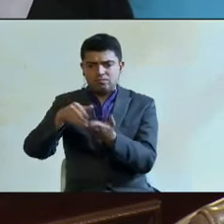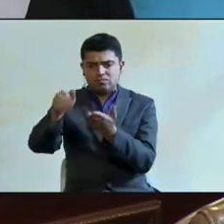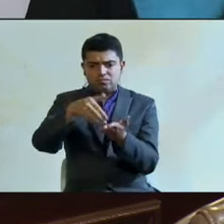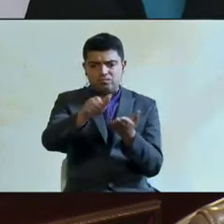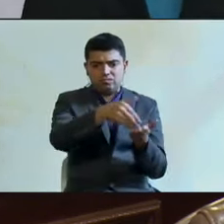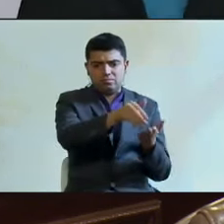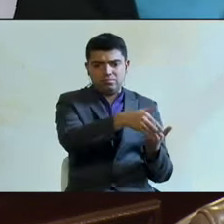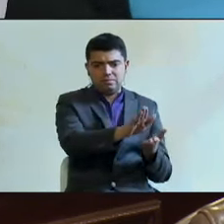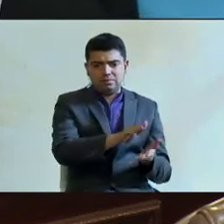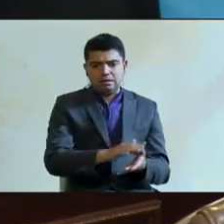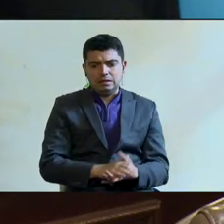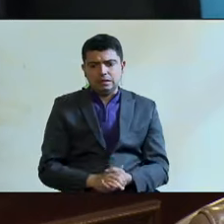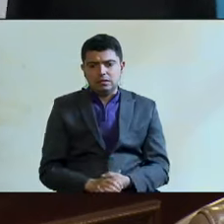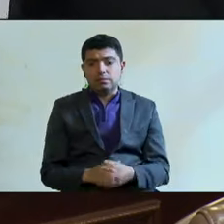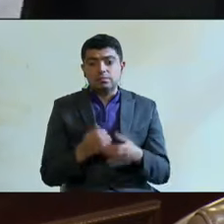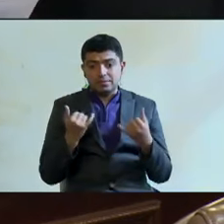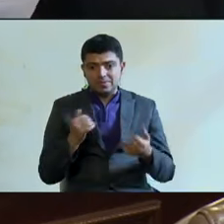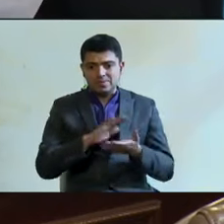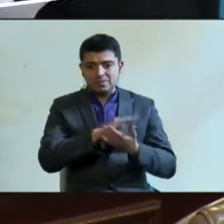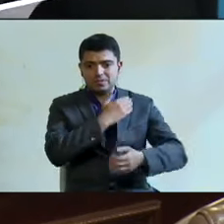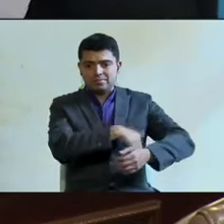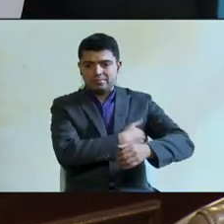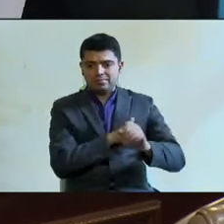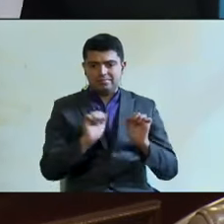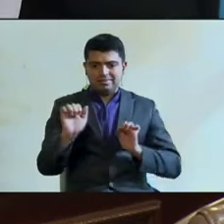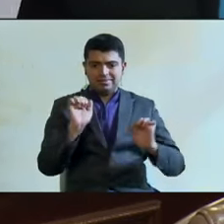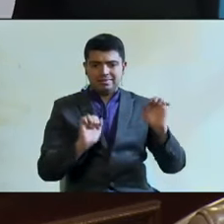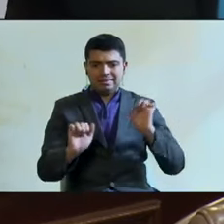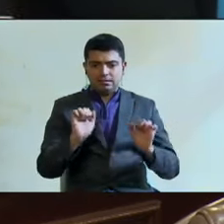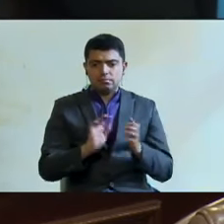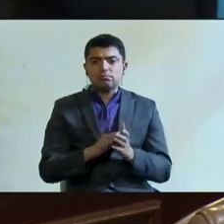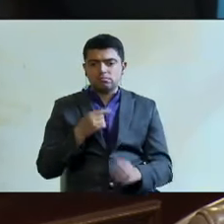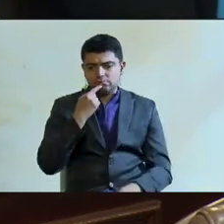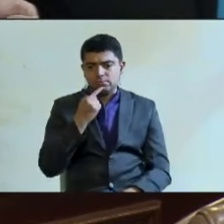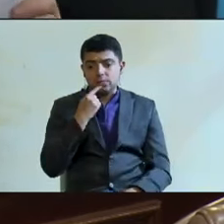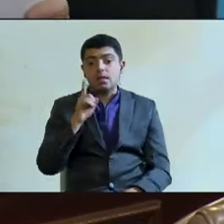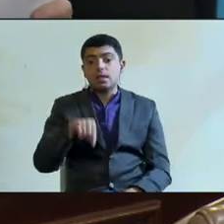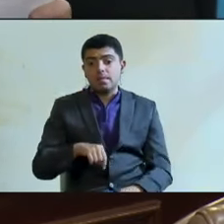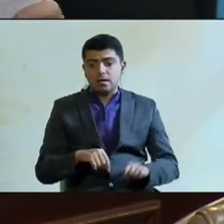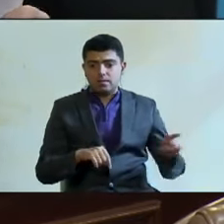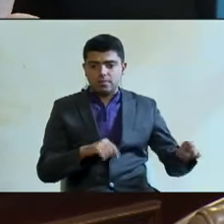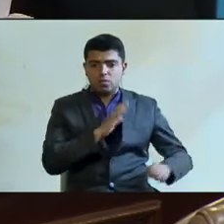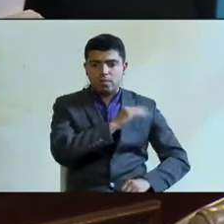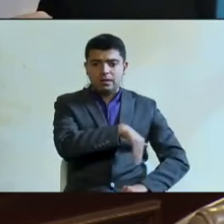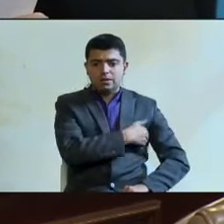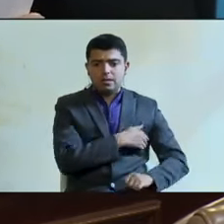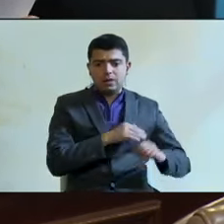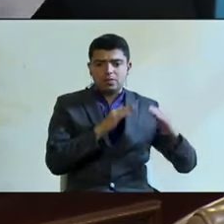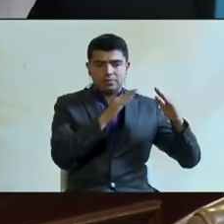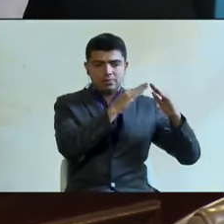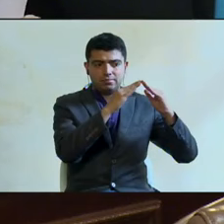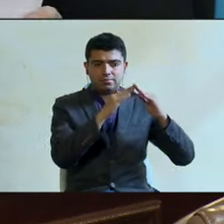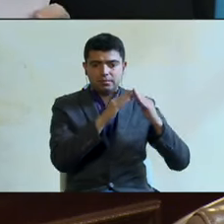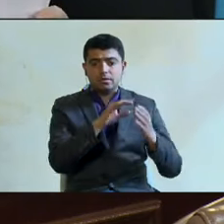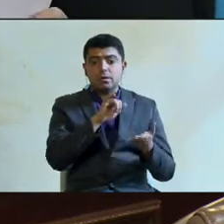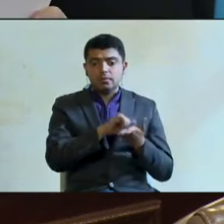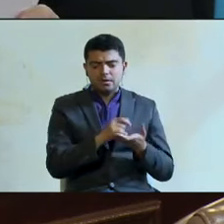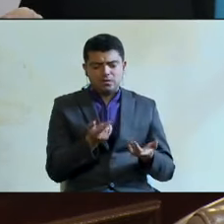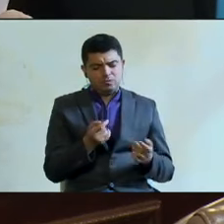dice el Ministerio de defensa y como lo tiene claro el Ministerio de Hacienda una gran